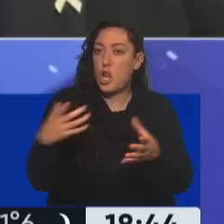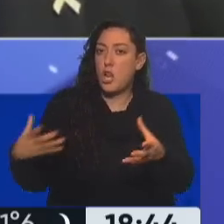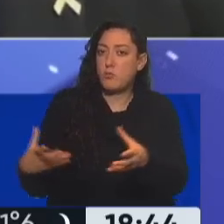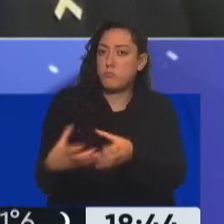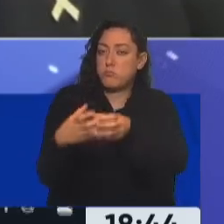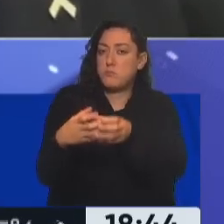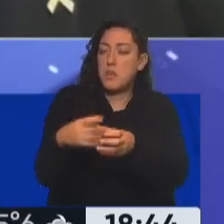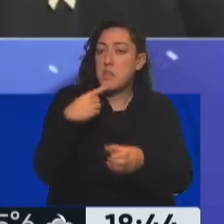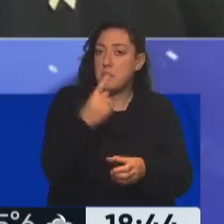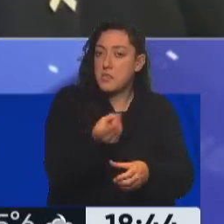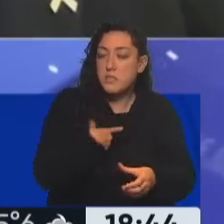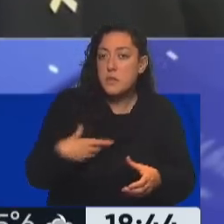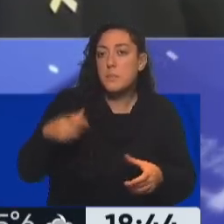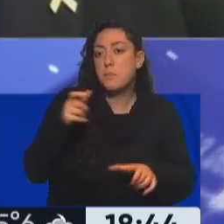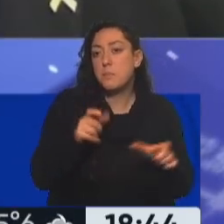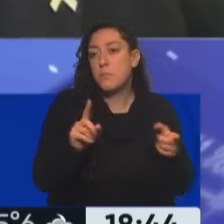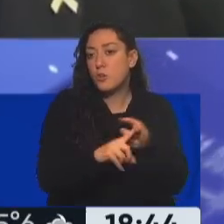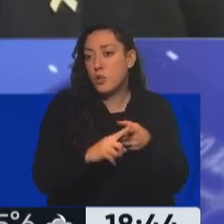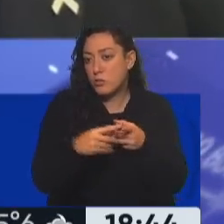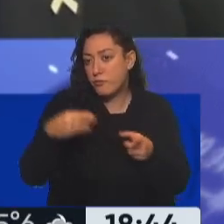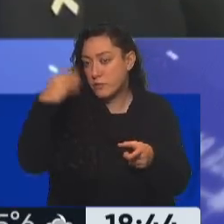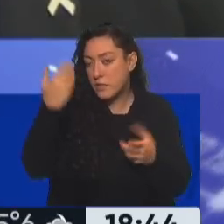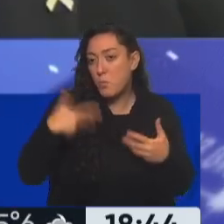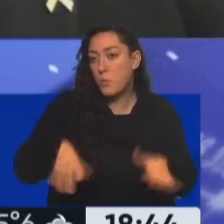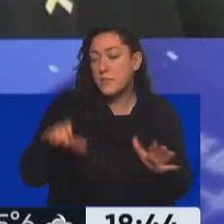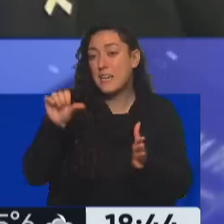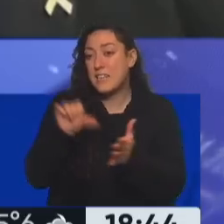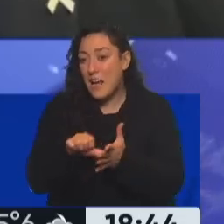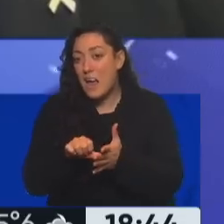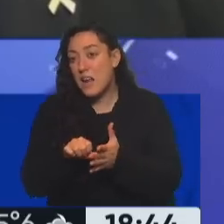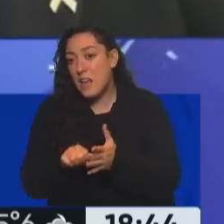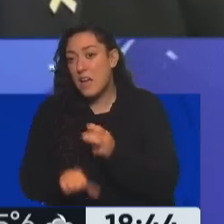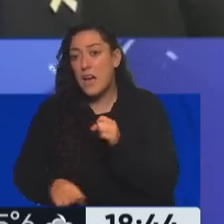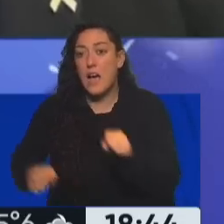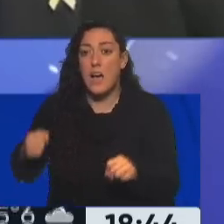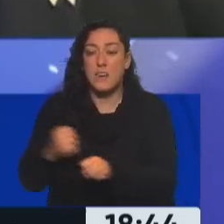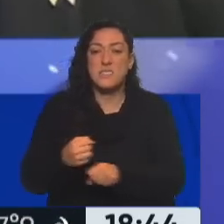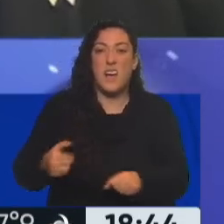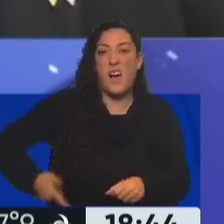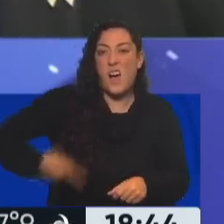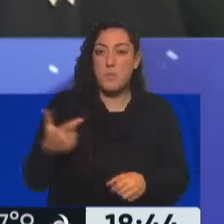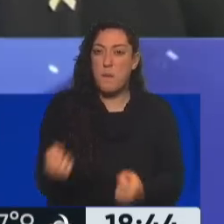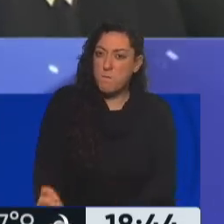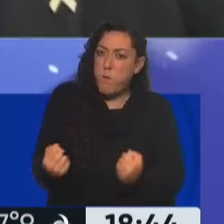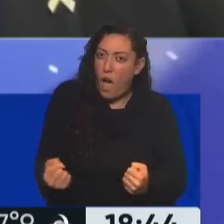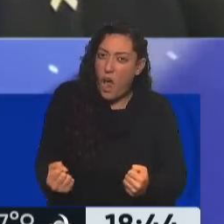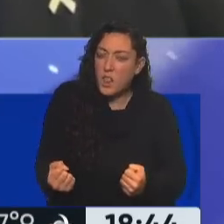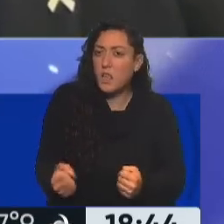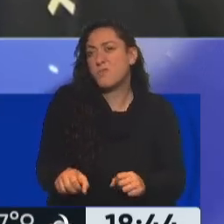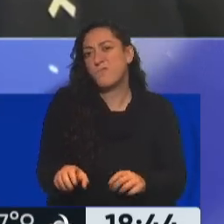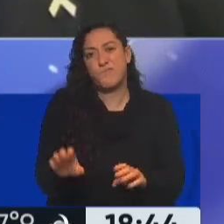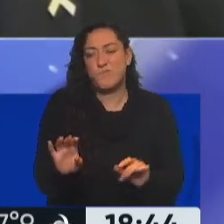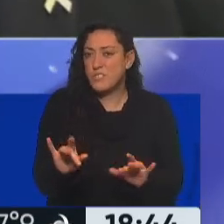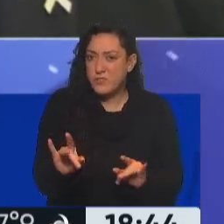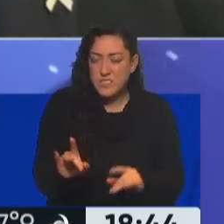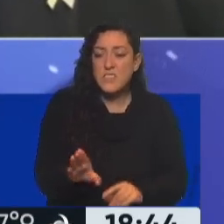la diplomacia frente a la amenaza de la posibilidad de que Irán llegue a armamento nuclear, solo Israel